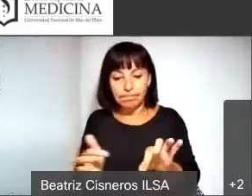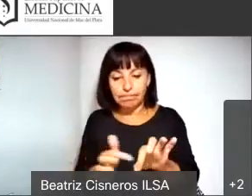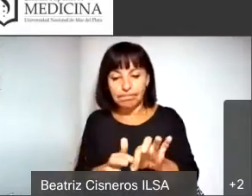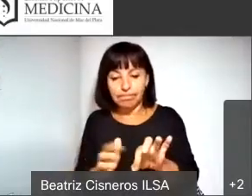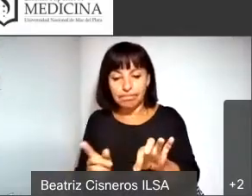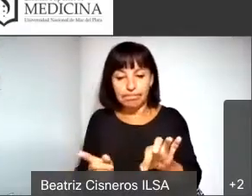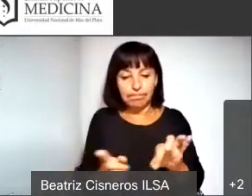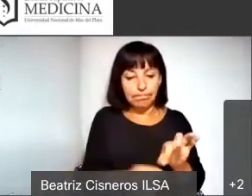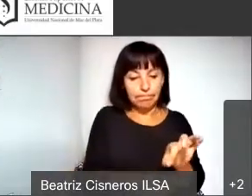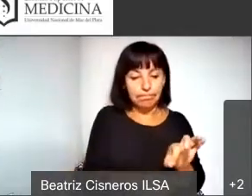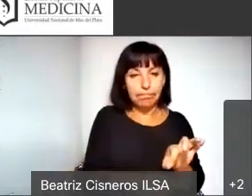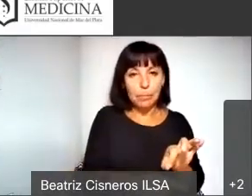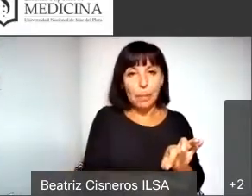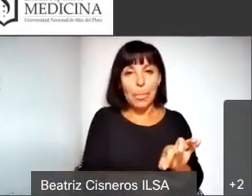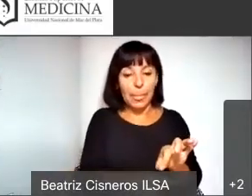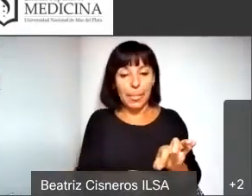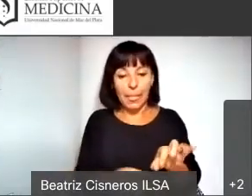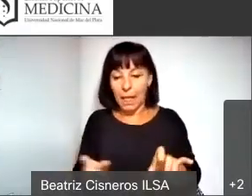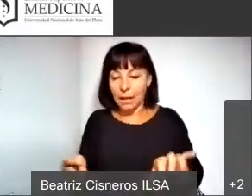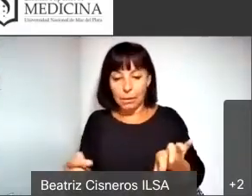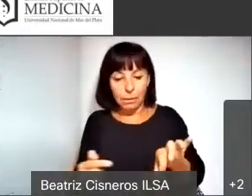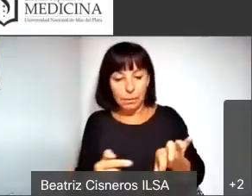su conformación original.